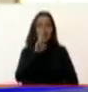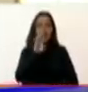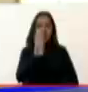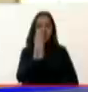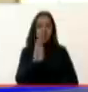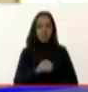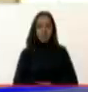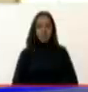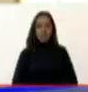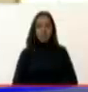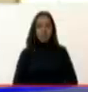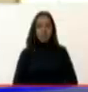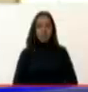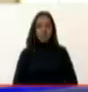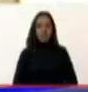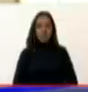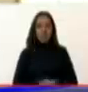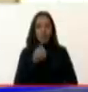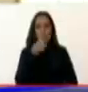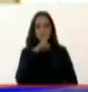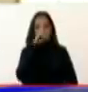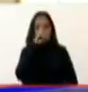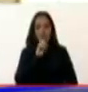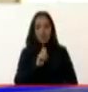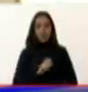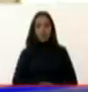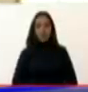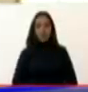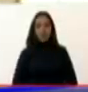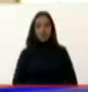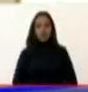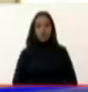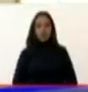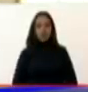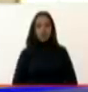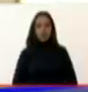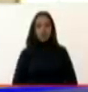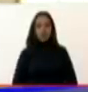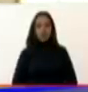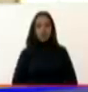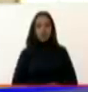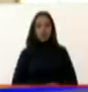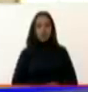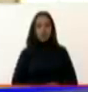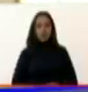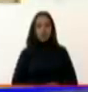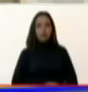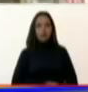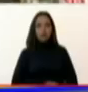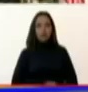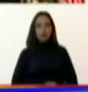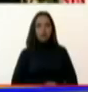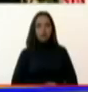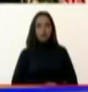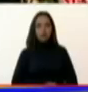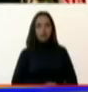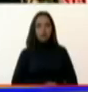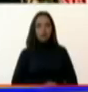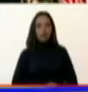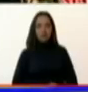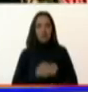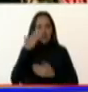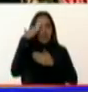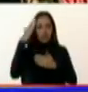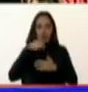FAL. 12 años y la consigna. Mi saludo a Buenabat, a Tilio Borón,